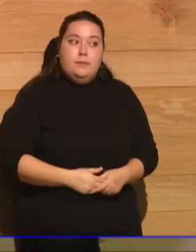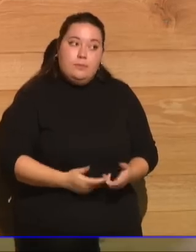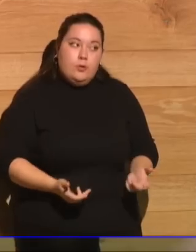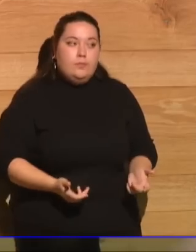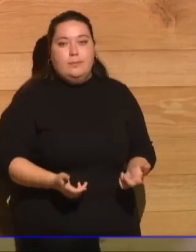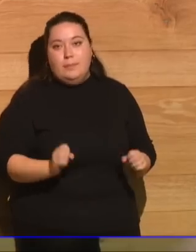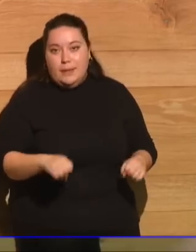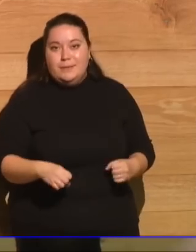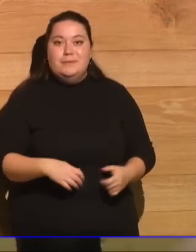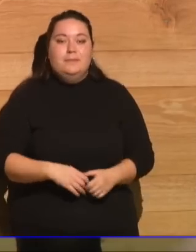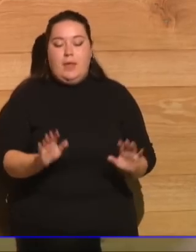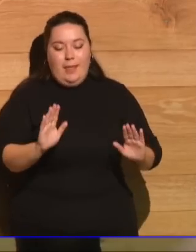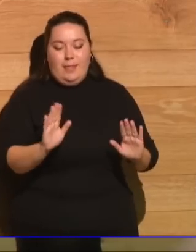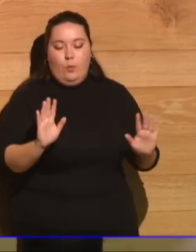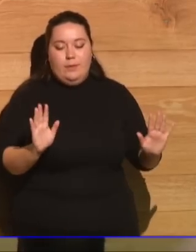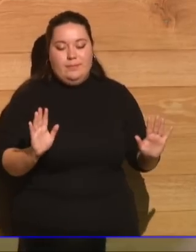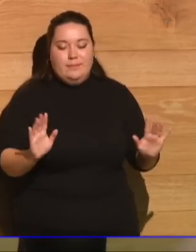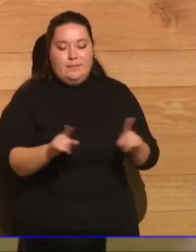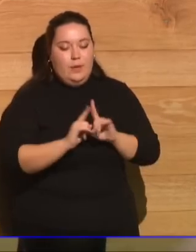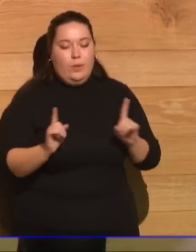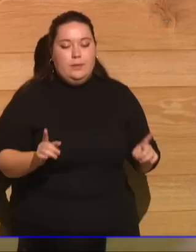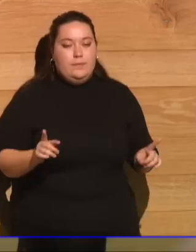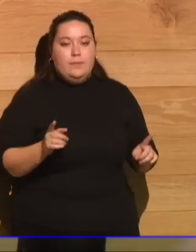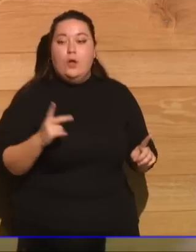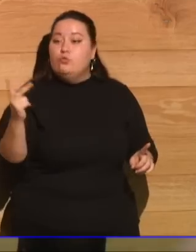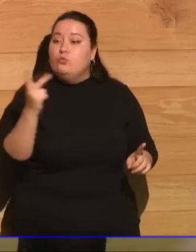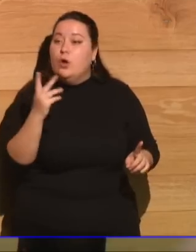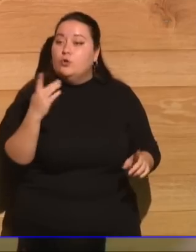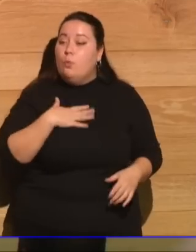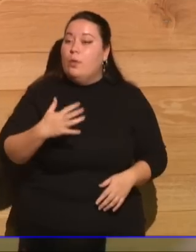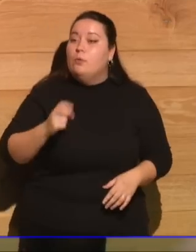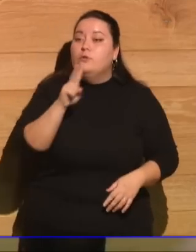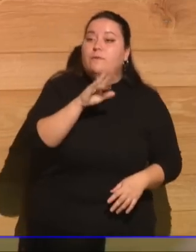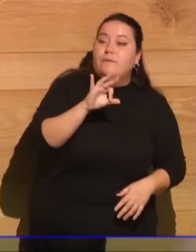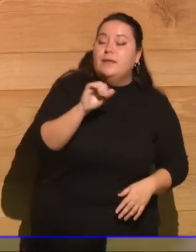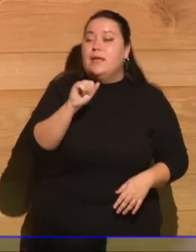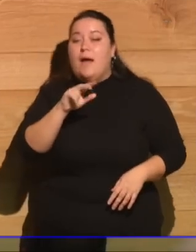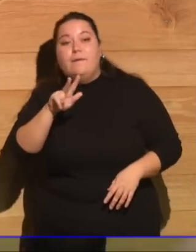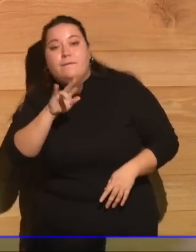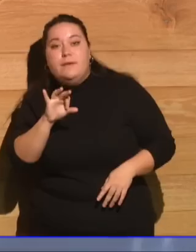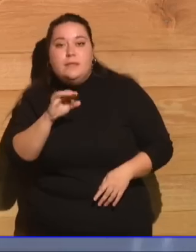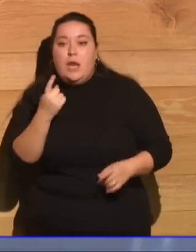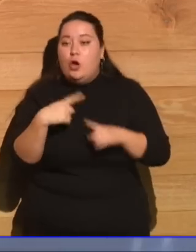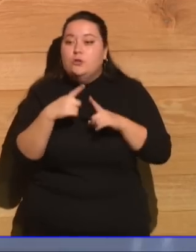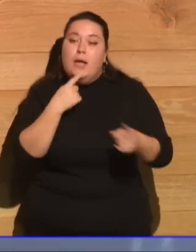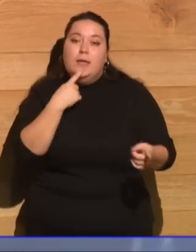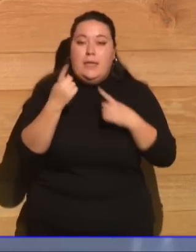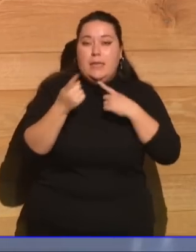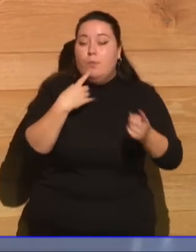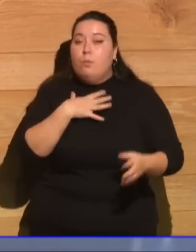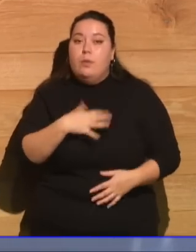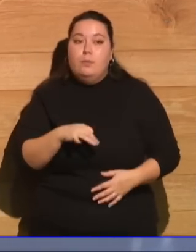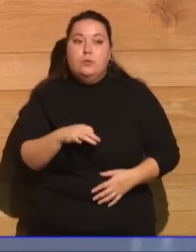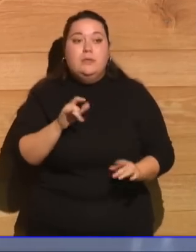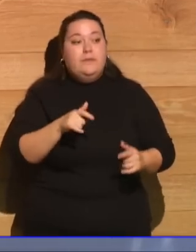pero bueno, da igual. Vamos, no nos vamos a Otra poner cosa es que tú y yo tenemos un vis-a-vis en el que nos decimos las cosas. Vamos a ver, el tema es que no hay luego. contacto físico